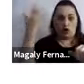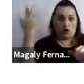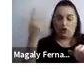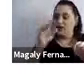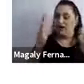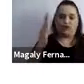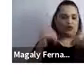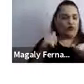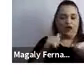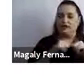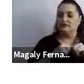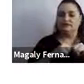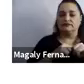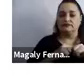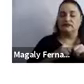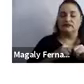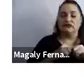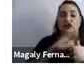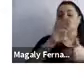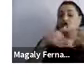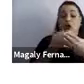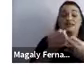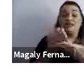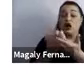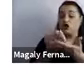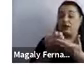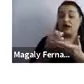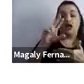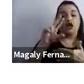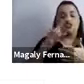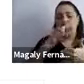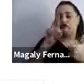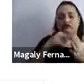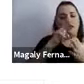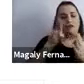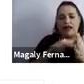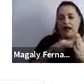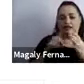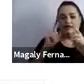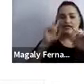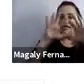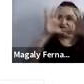casi todos además eran económicamente no replicables a nivel global.